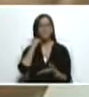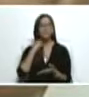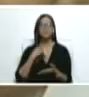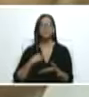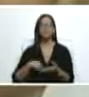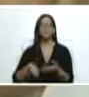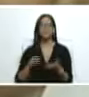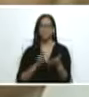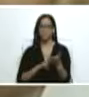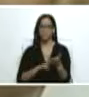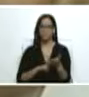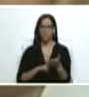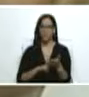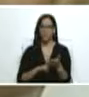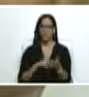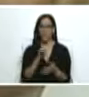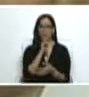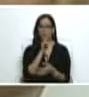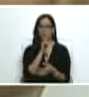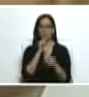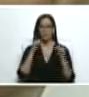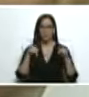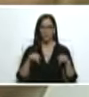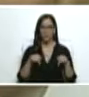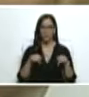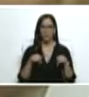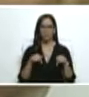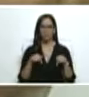Correcto. Esta nota de aquí es